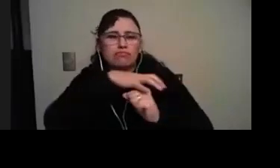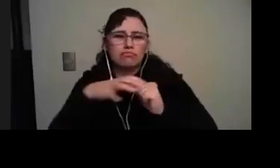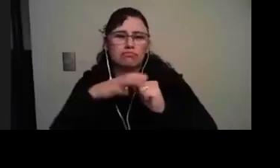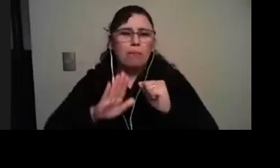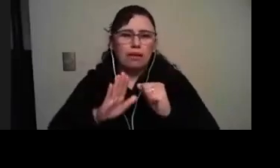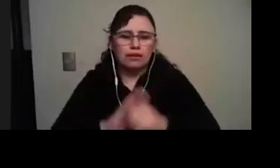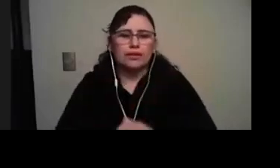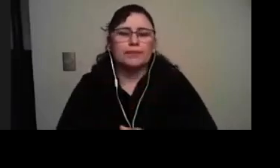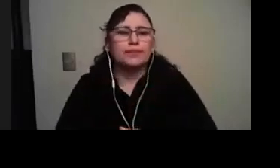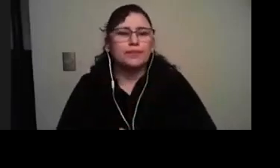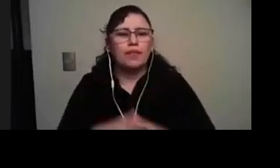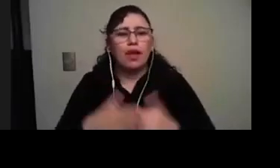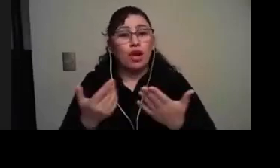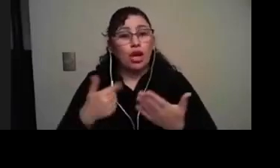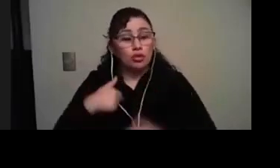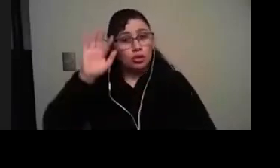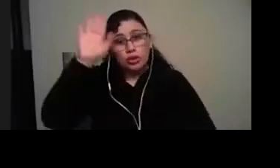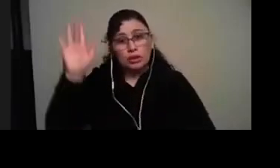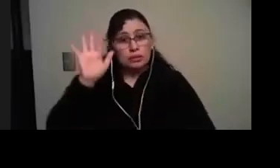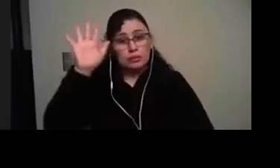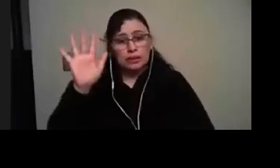Yo dentro de todo me imagino